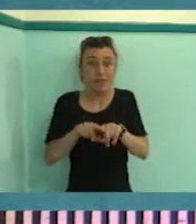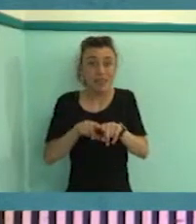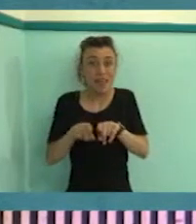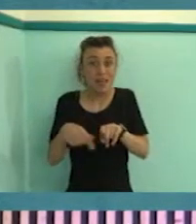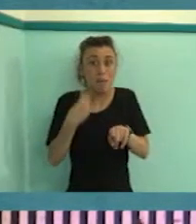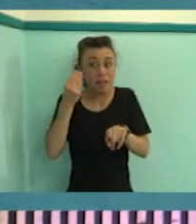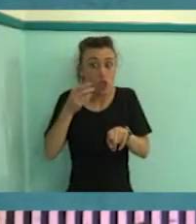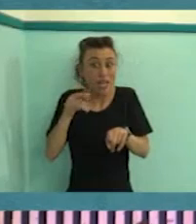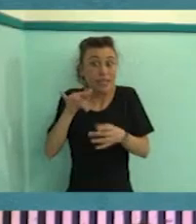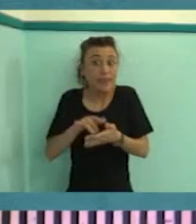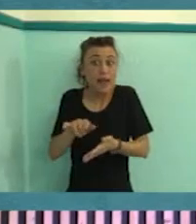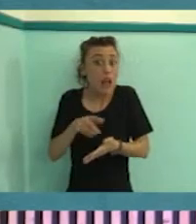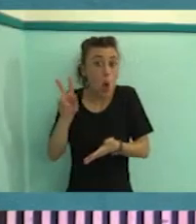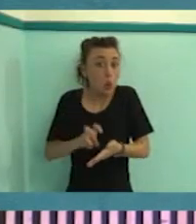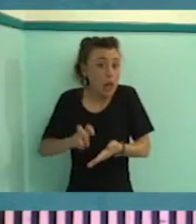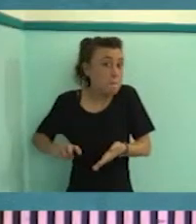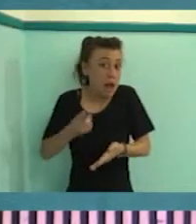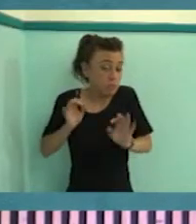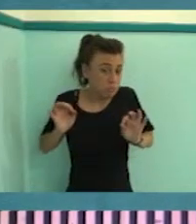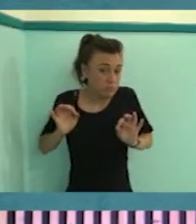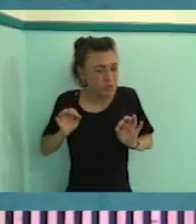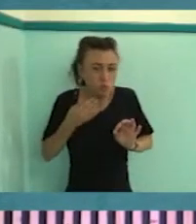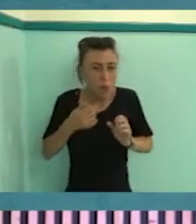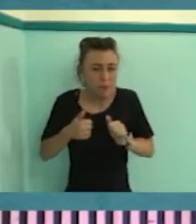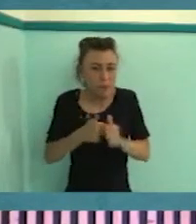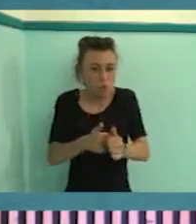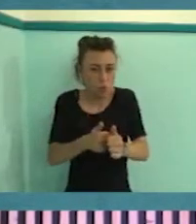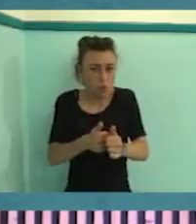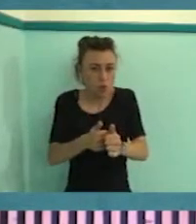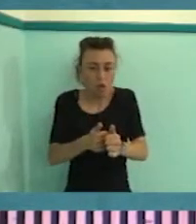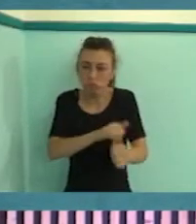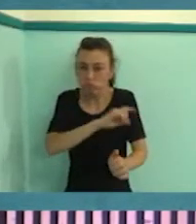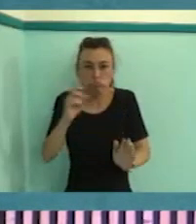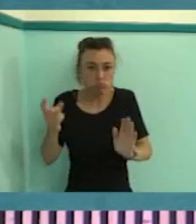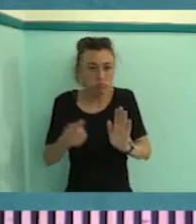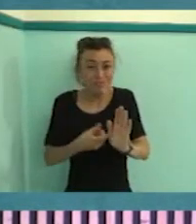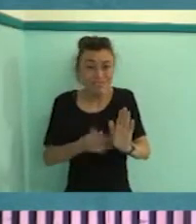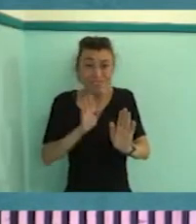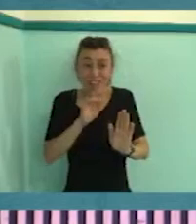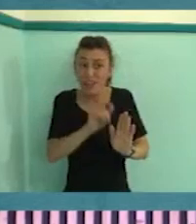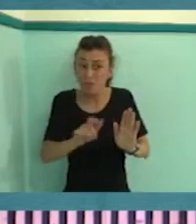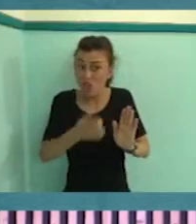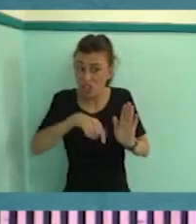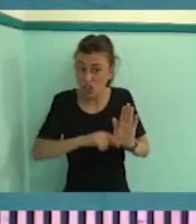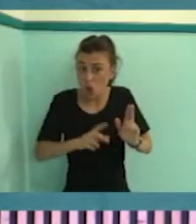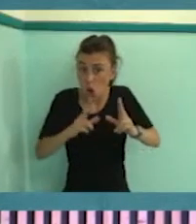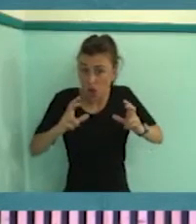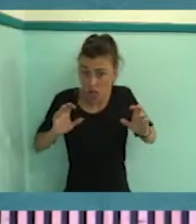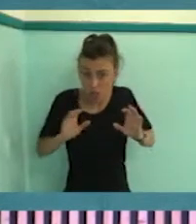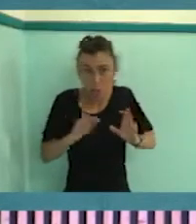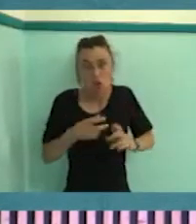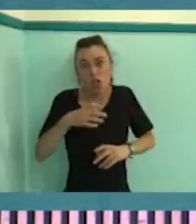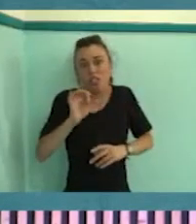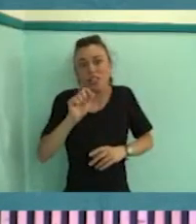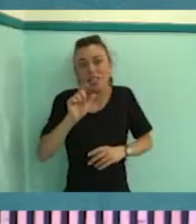le pareció en ese día no es como esa persecución absoluta de las personas gordas pero es que no podemos ni considerar que